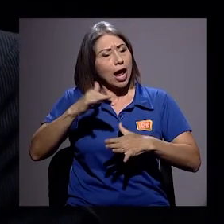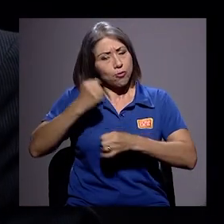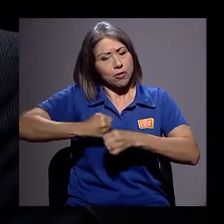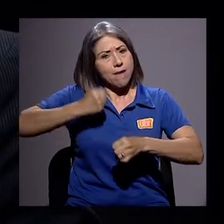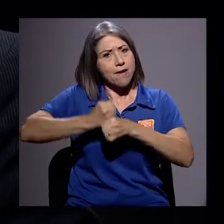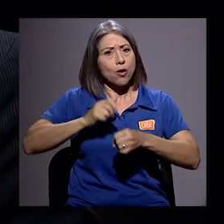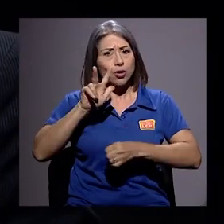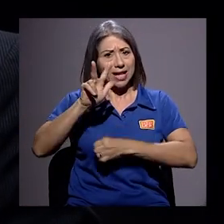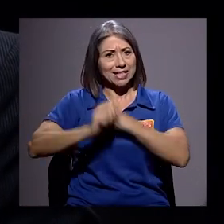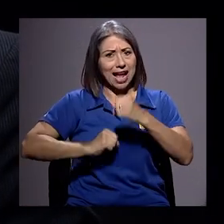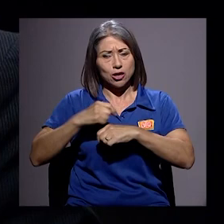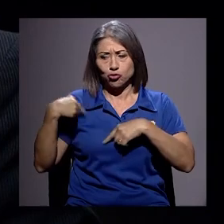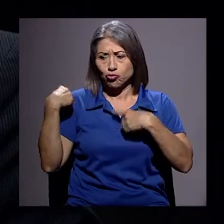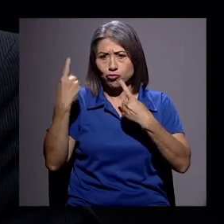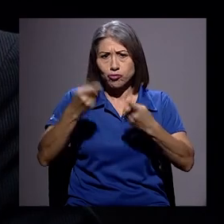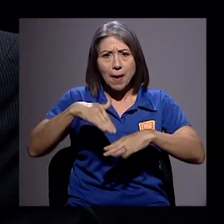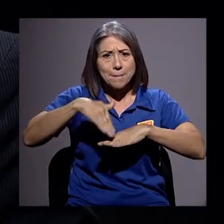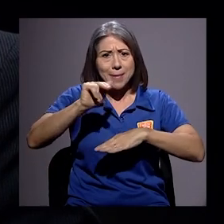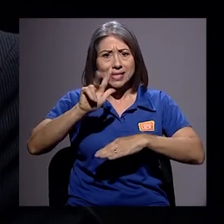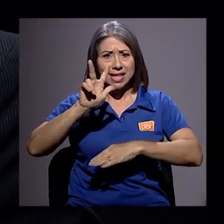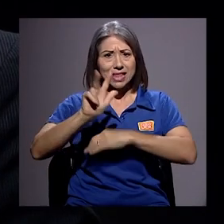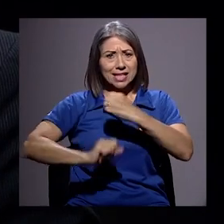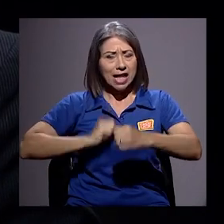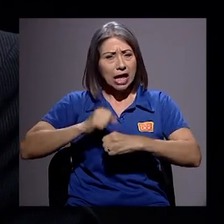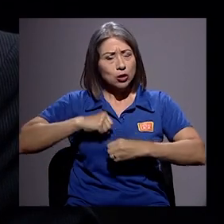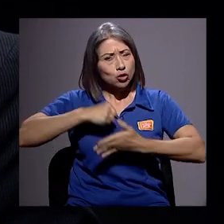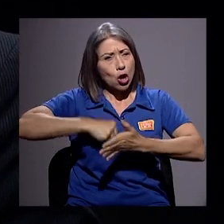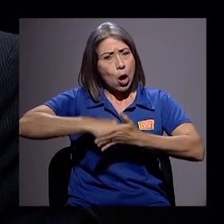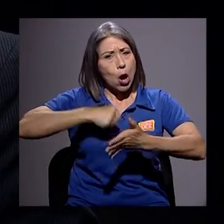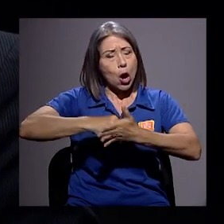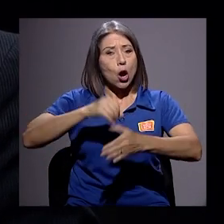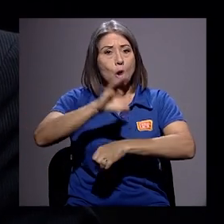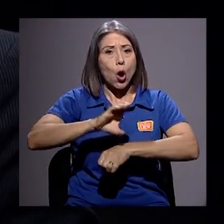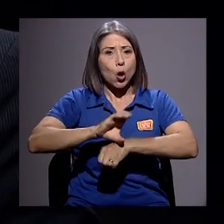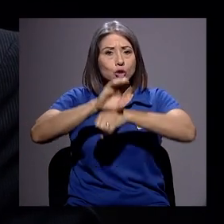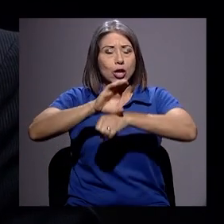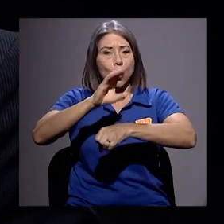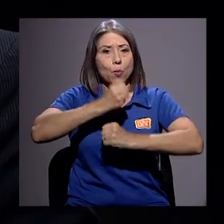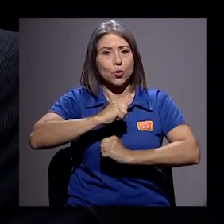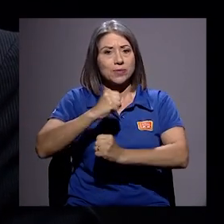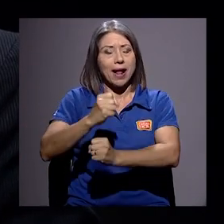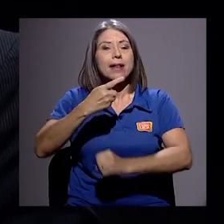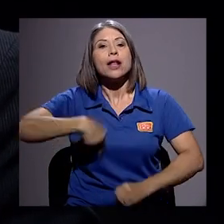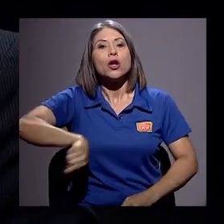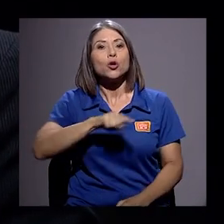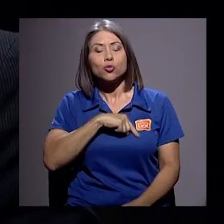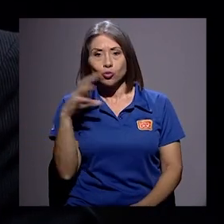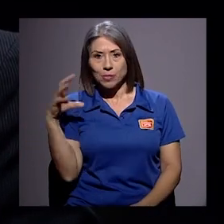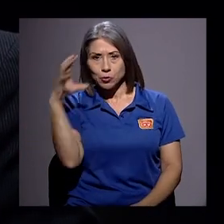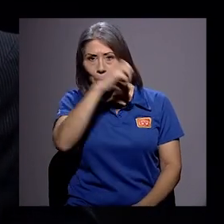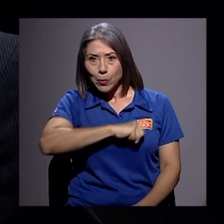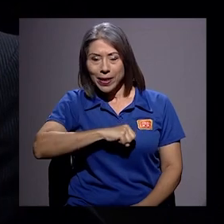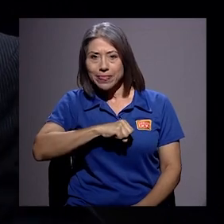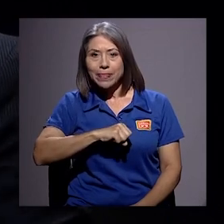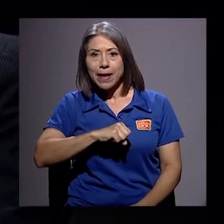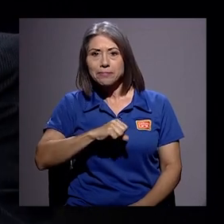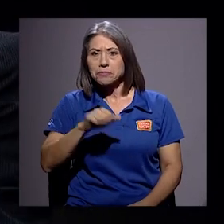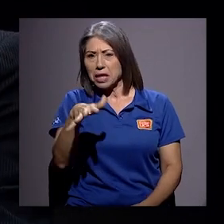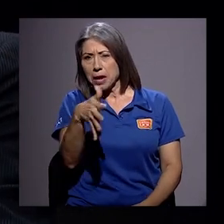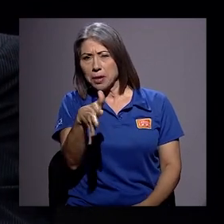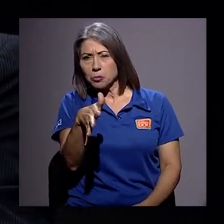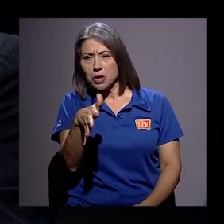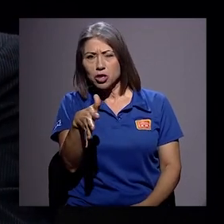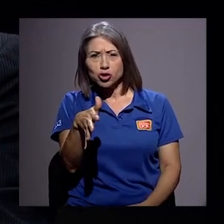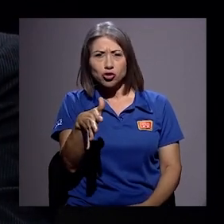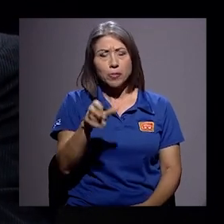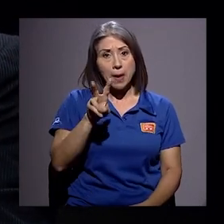33 años poco más de tres años intensivos en el consejo municipal y nos hemos dado cuenta que han sido más